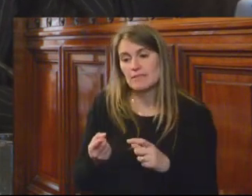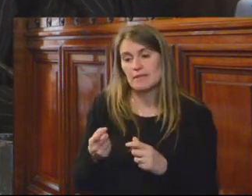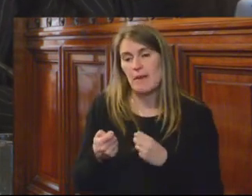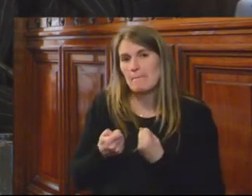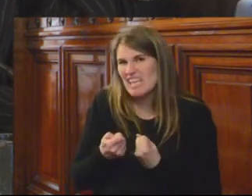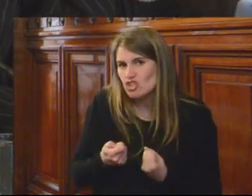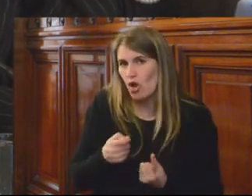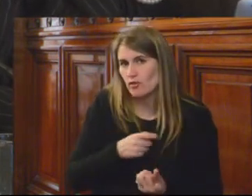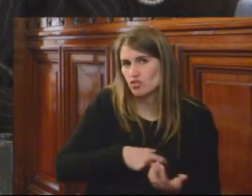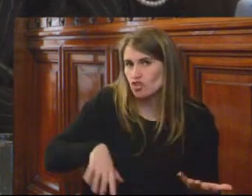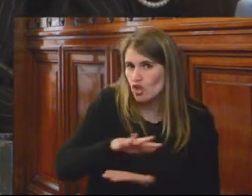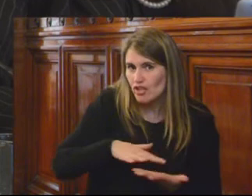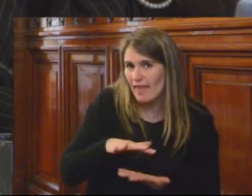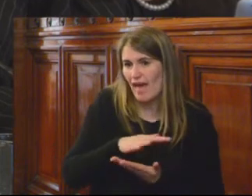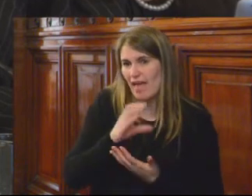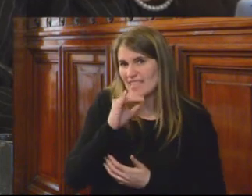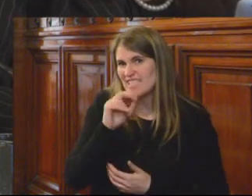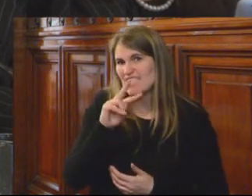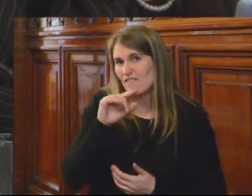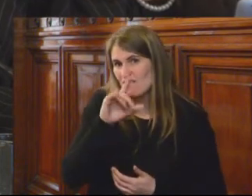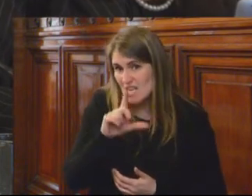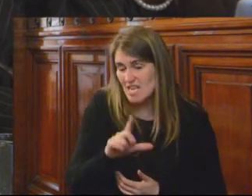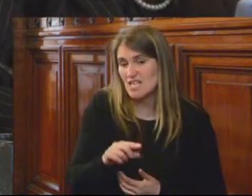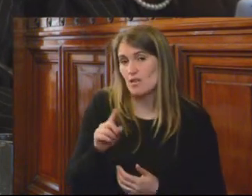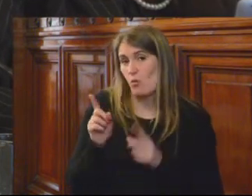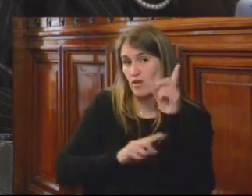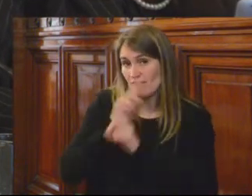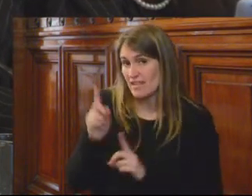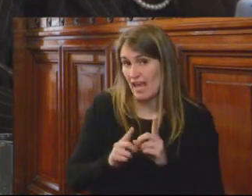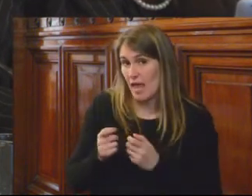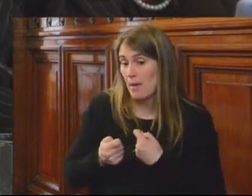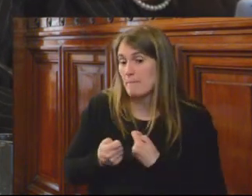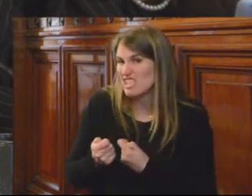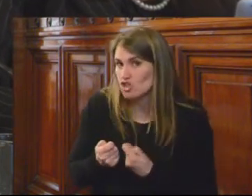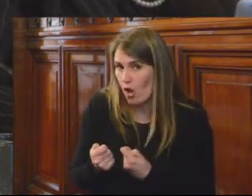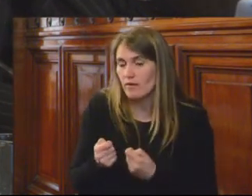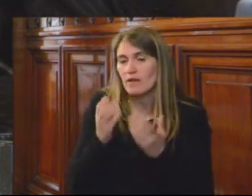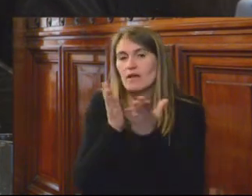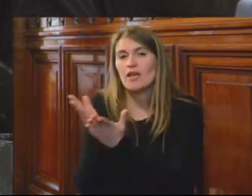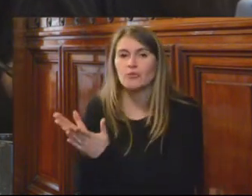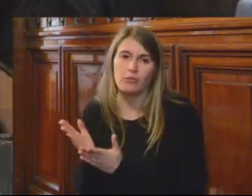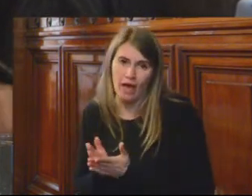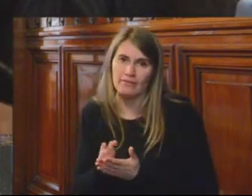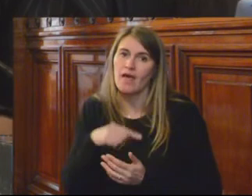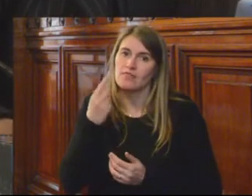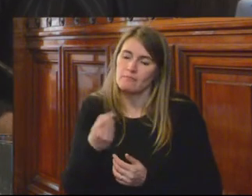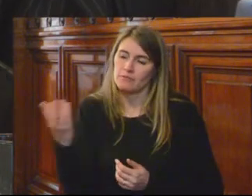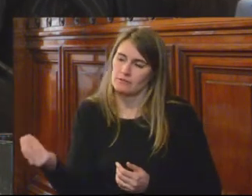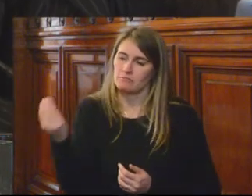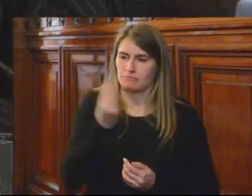sociedad civil, por la presión de las ONGs y de las propias universidades, estos estudiantes entonces fueron reincorporados por